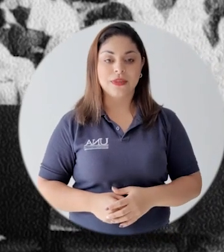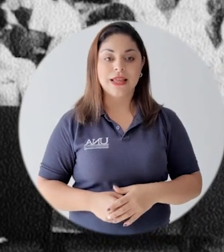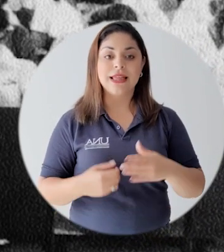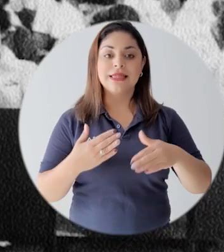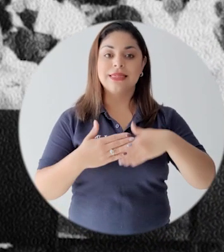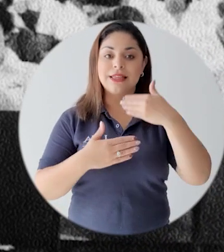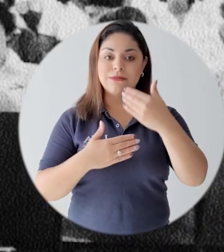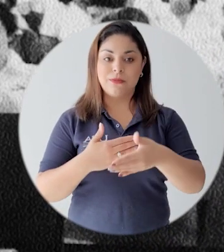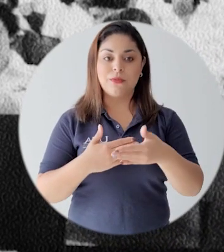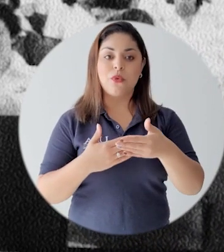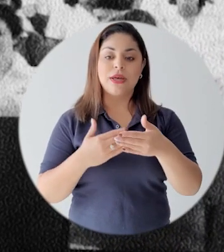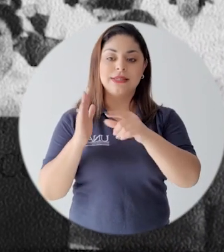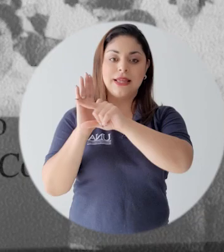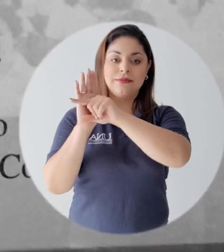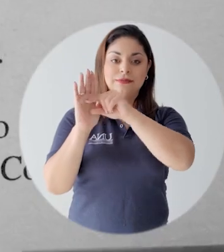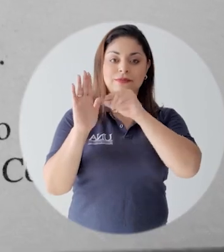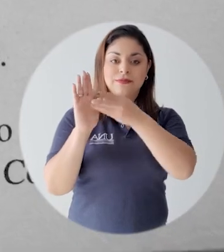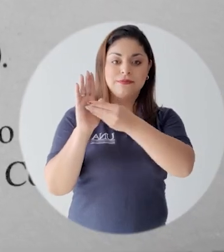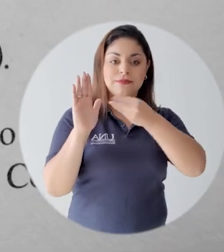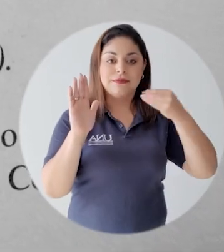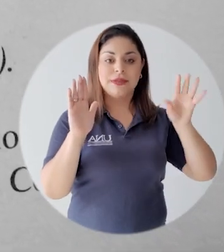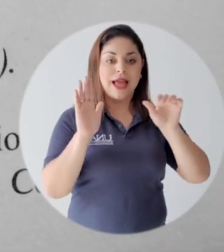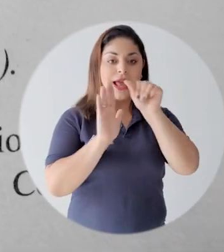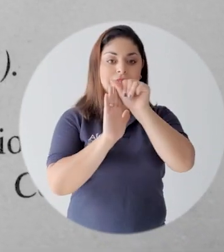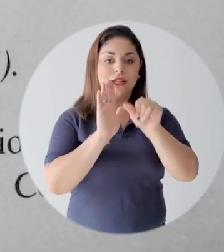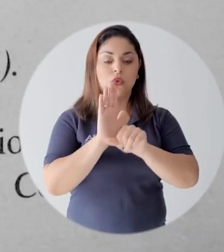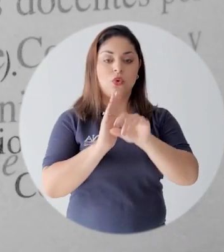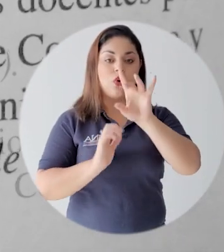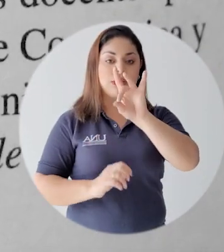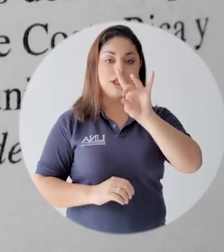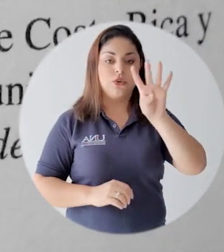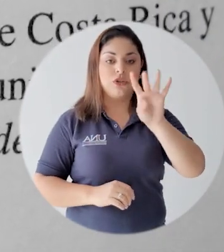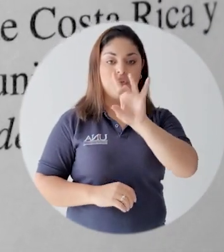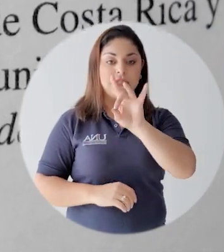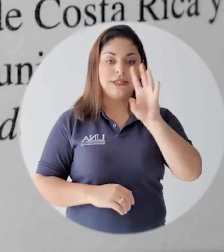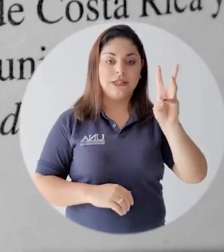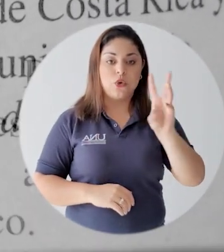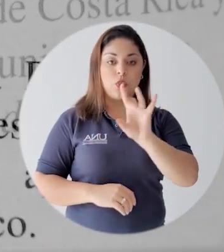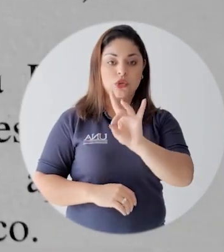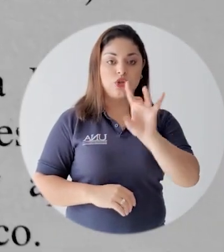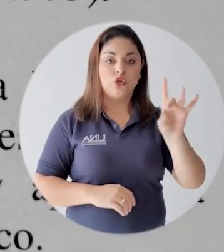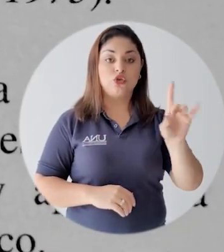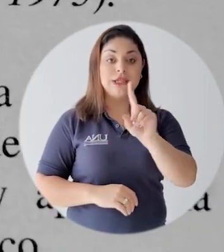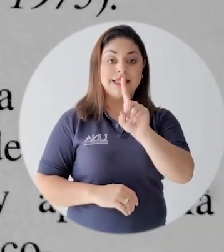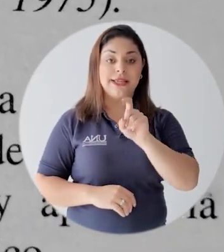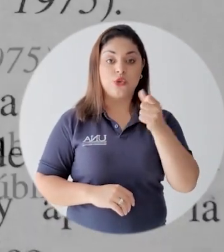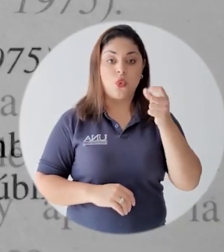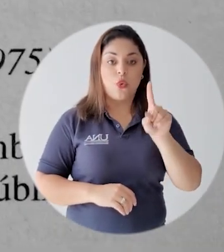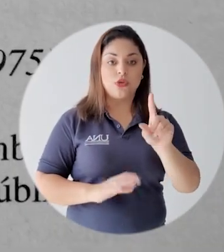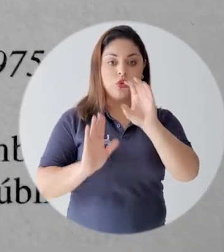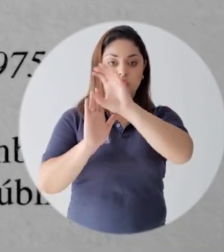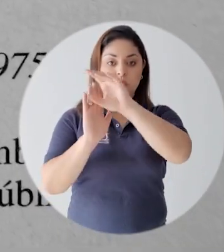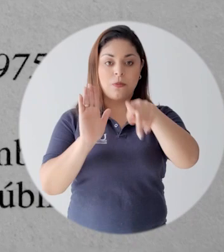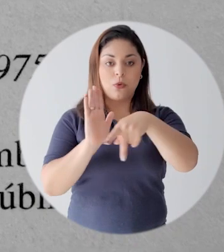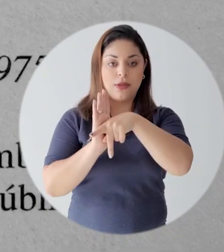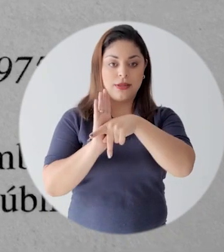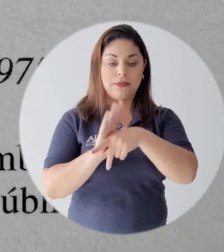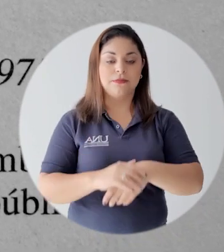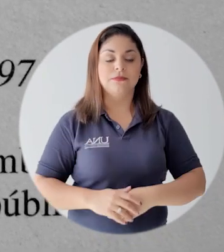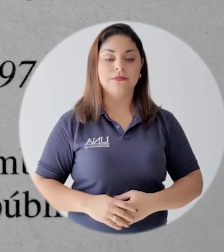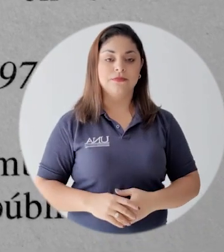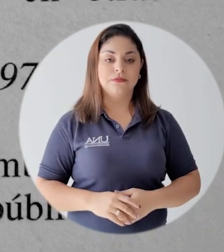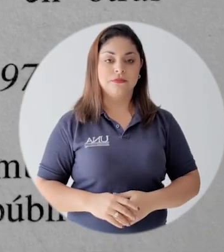1975, tras la enmienda a los artículos 84, 86, 88 y 111 de